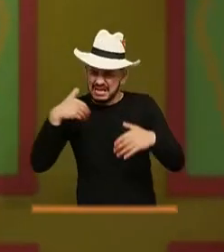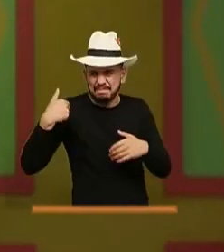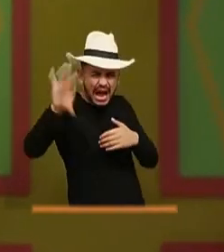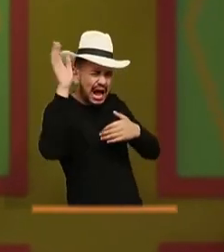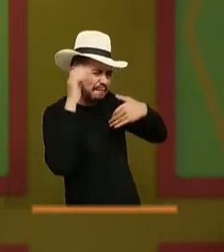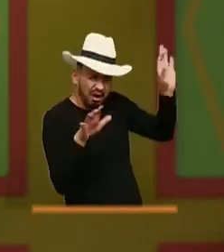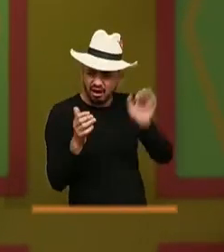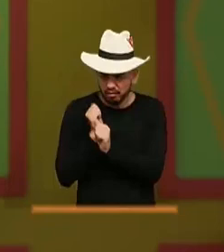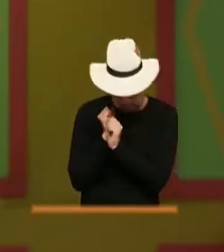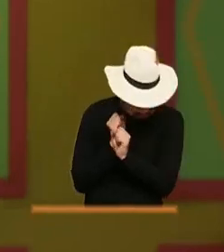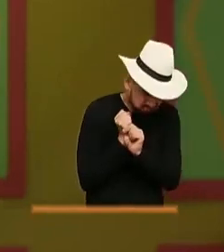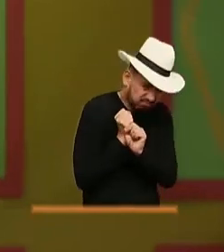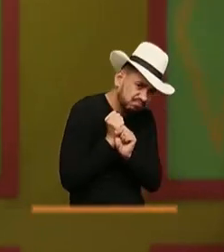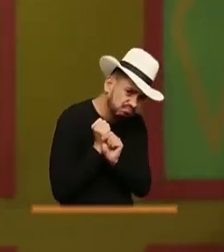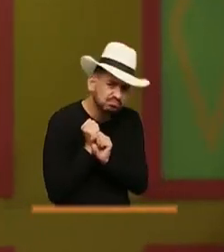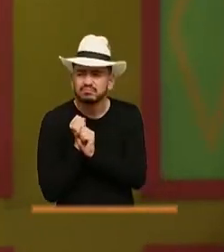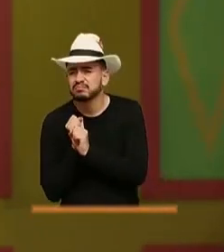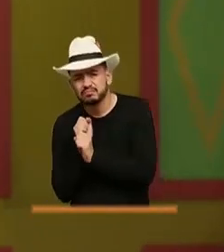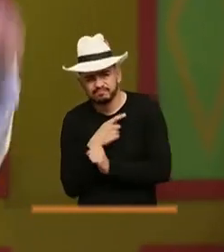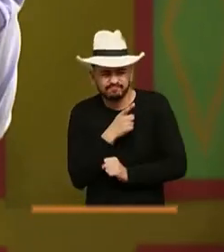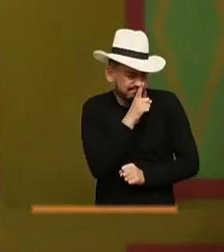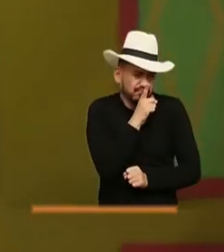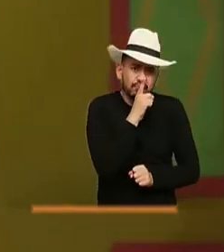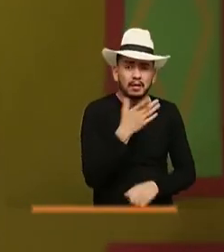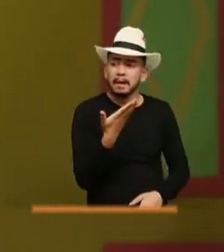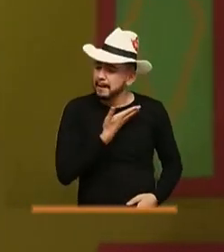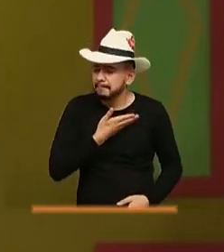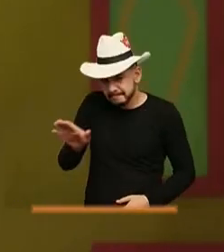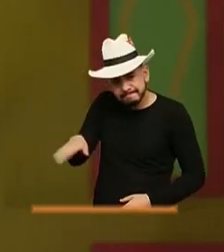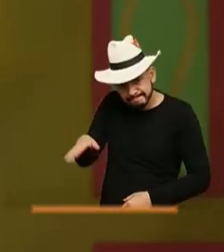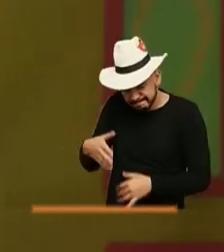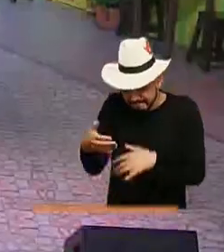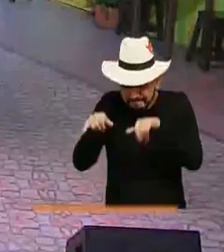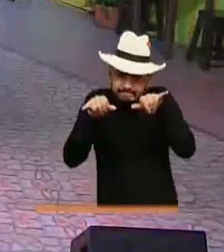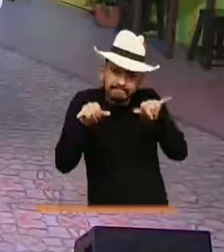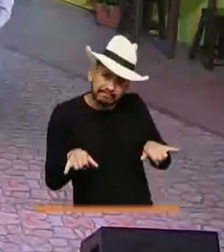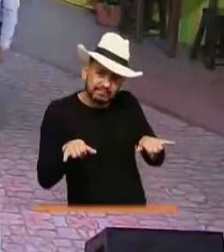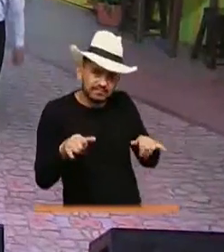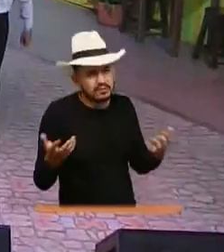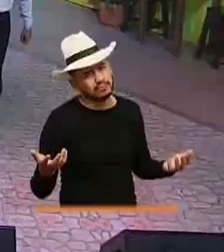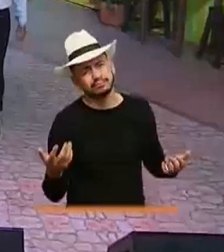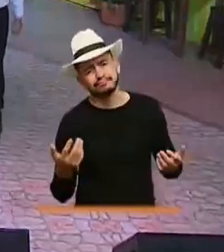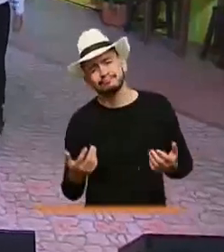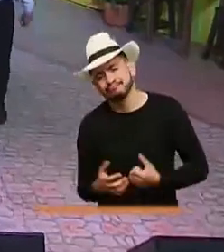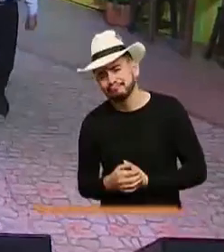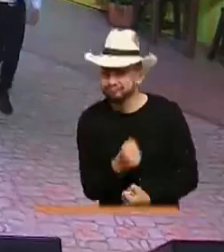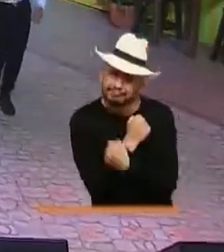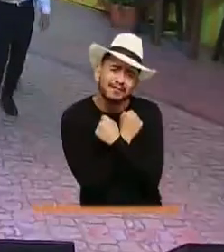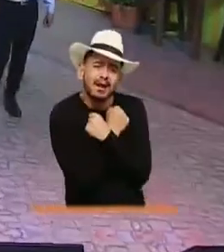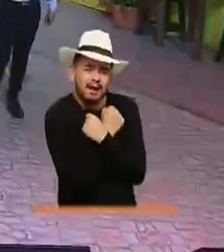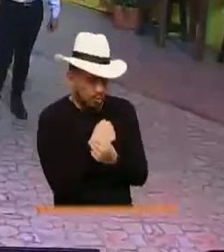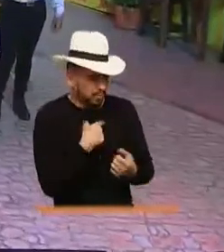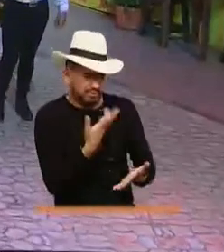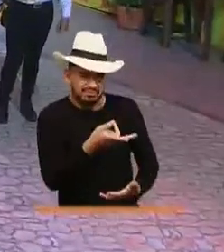mi mamá me decía, es mejor quedarse en casa. Si el amor ya no